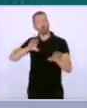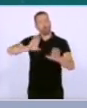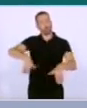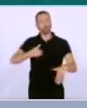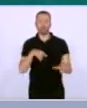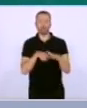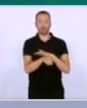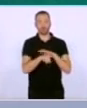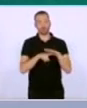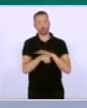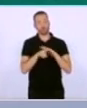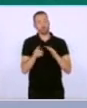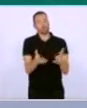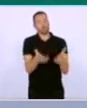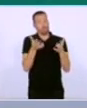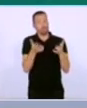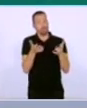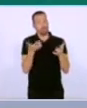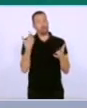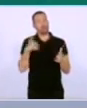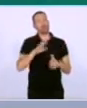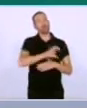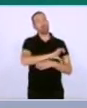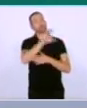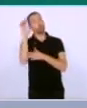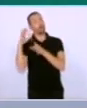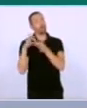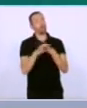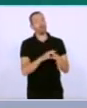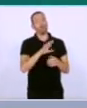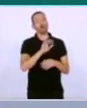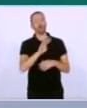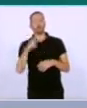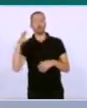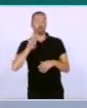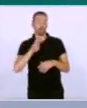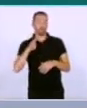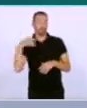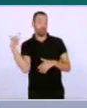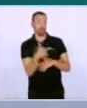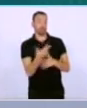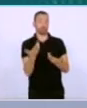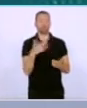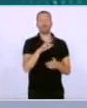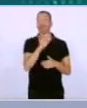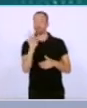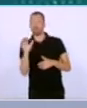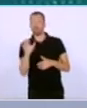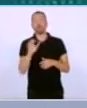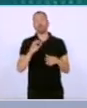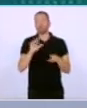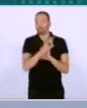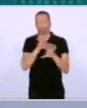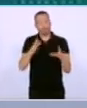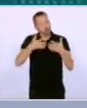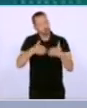que están previsto en el ámbito europeo para las regiones ultraperiféricas el Red Es evidente que no está funcionando para